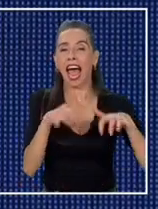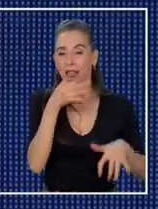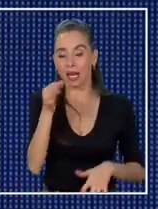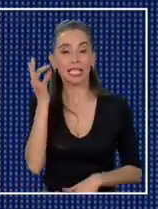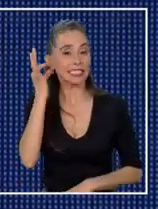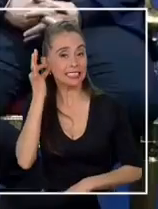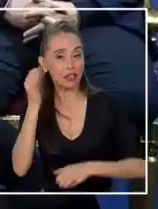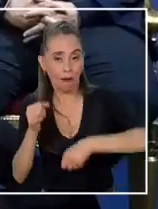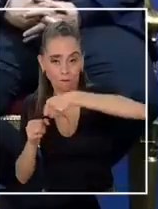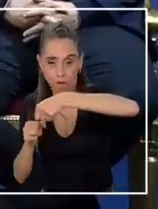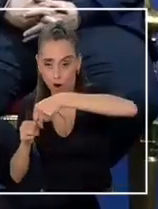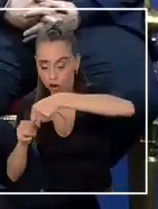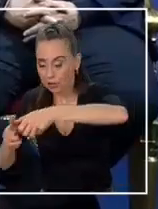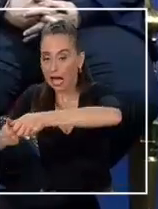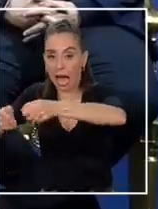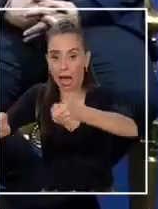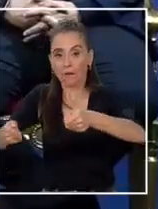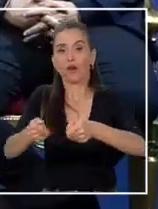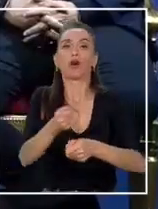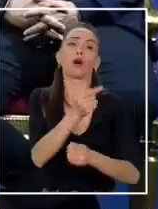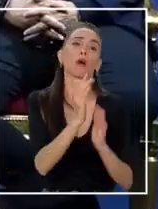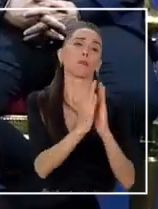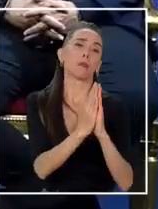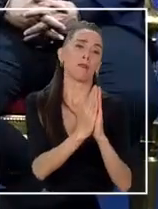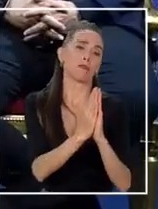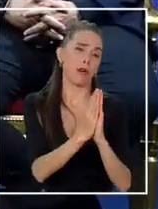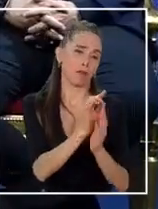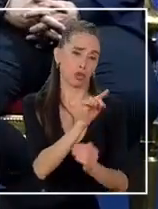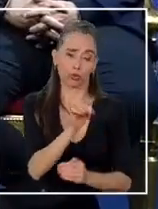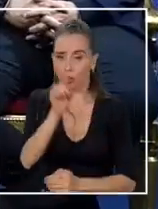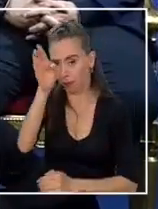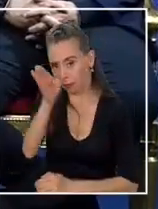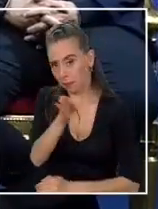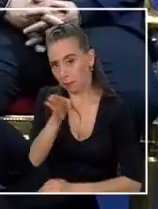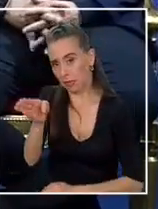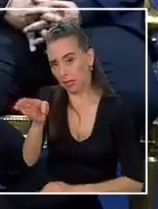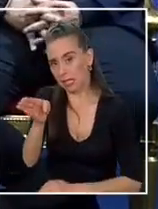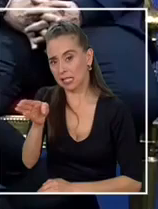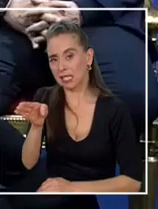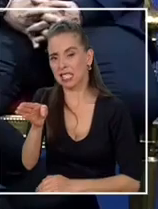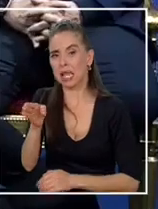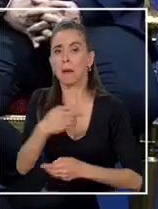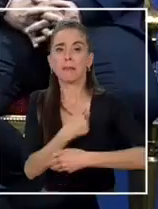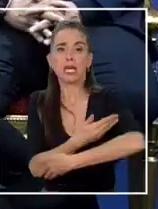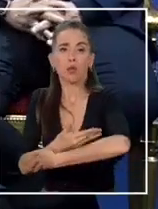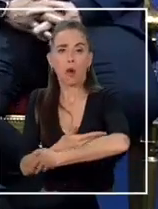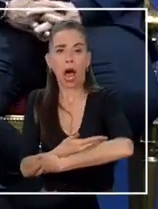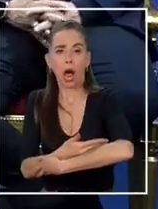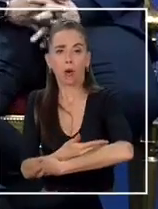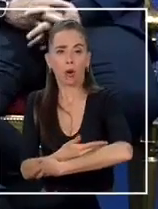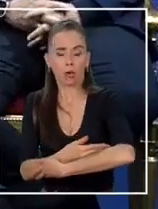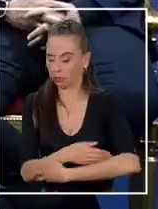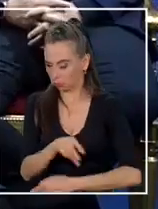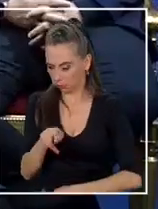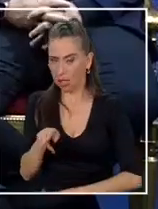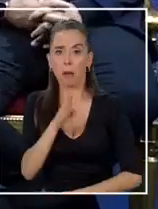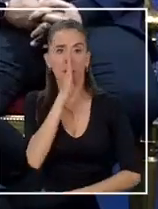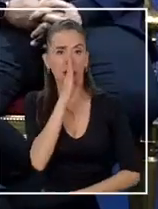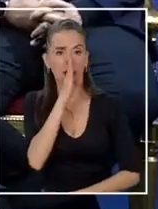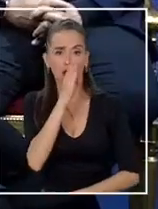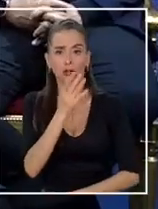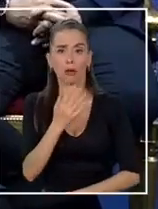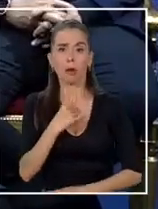Ella abrió una bolsa y me pidió que bendijera a su bebé, que era un perrito. Perdí un poco la paciencia y la regañé. Le